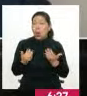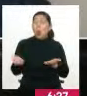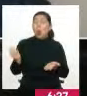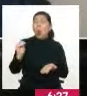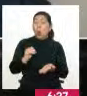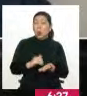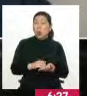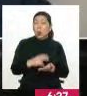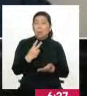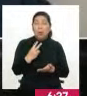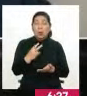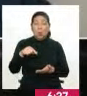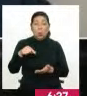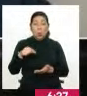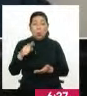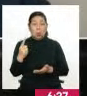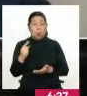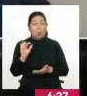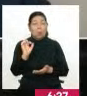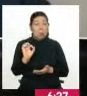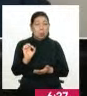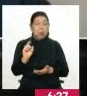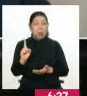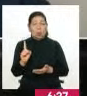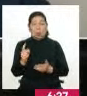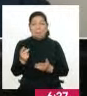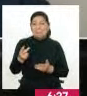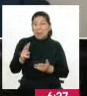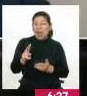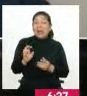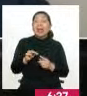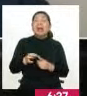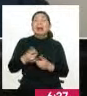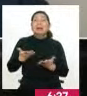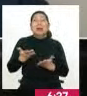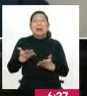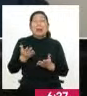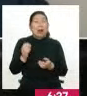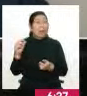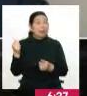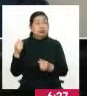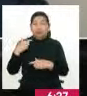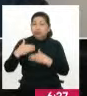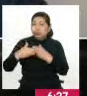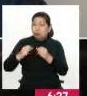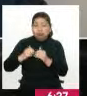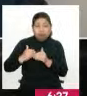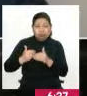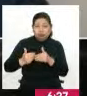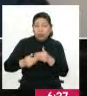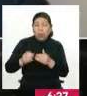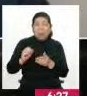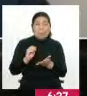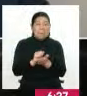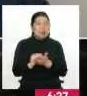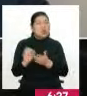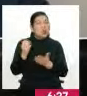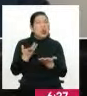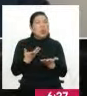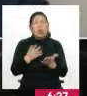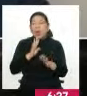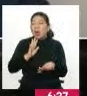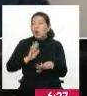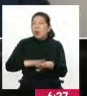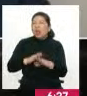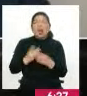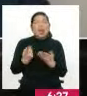también BQ1, BQ1.1, que ha crecido con especial rapidez, ¿no? Sobre todo a partir de octubre. ¿Qué nos puede decir sobre